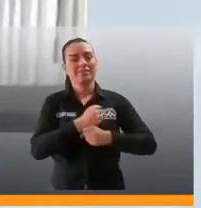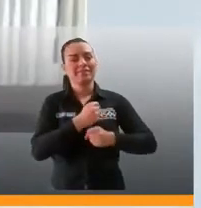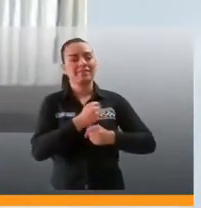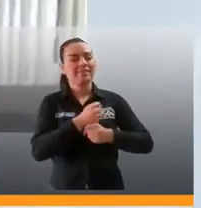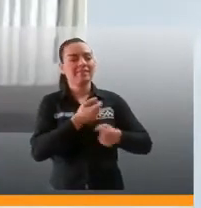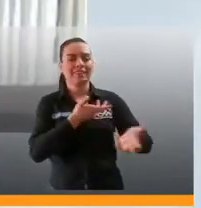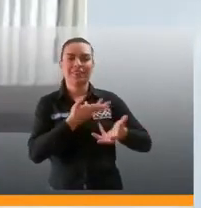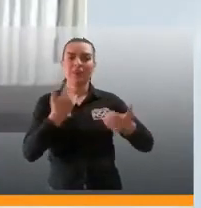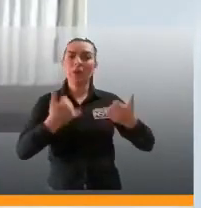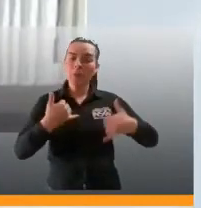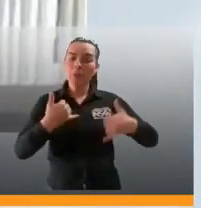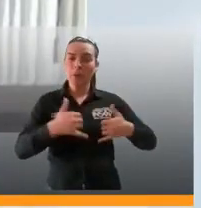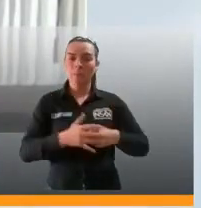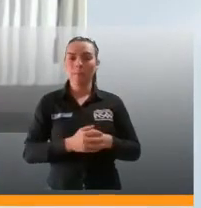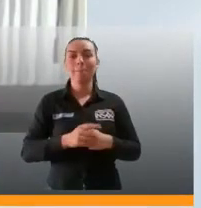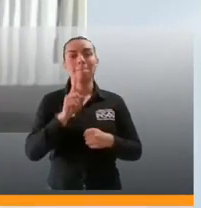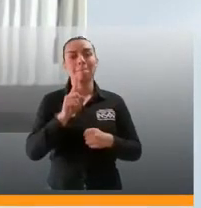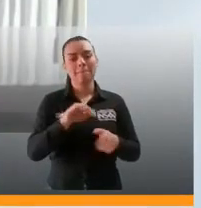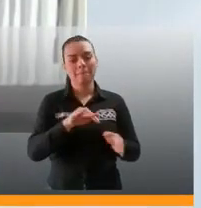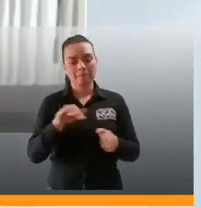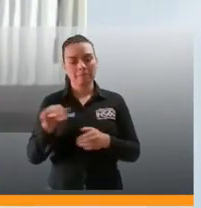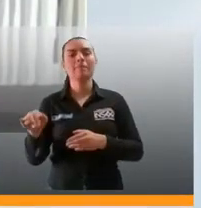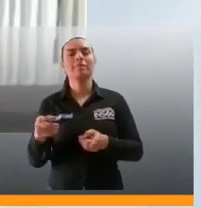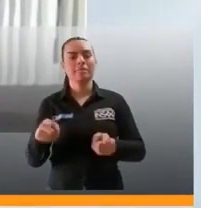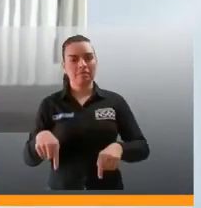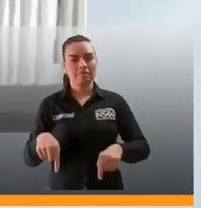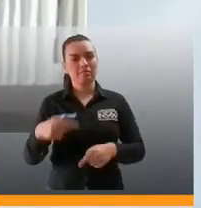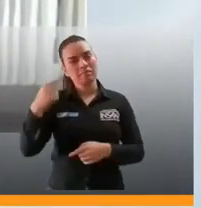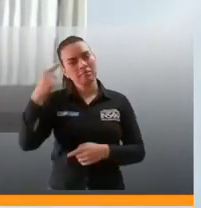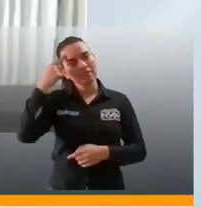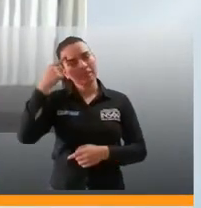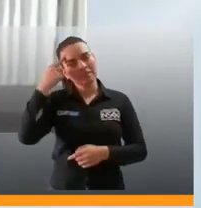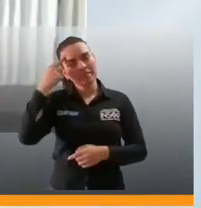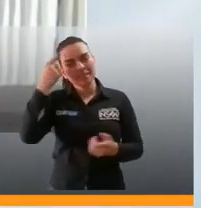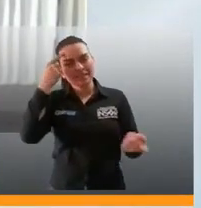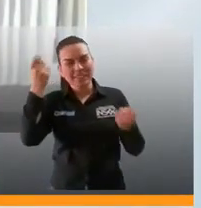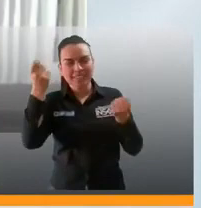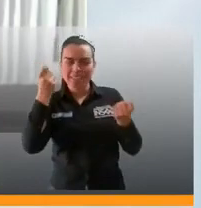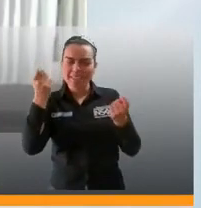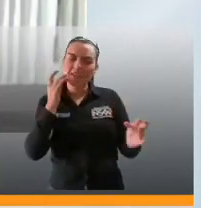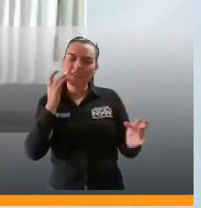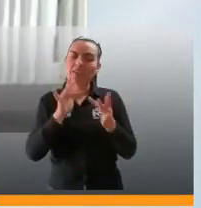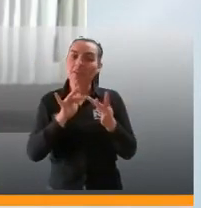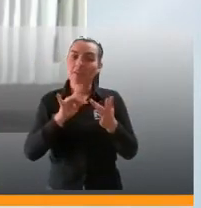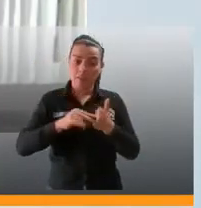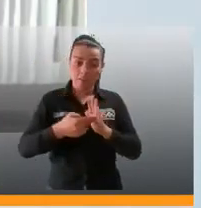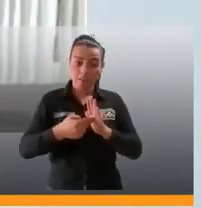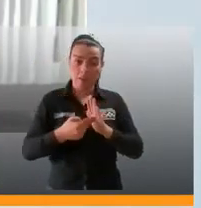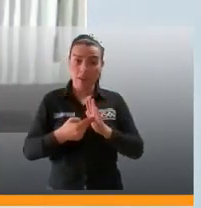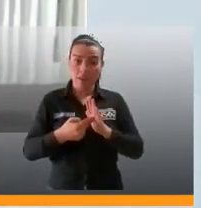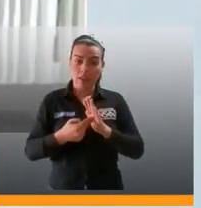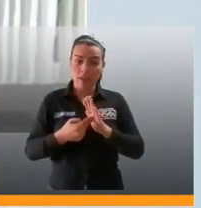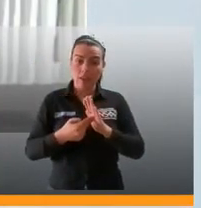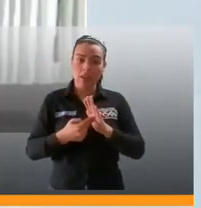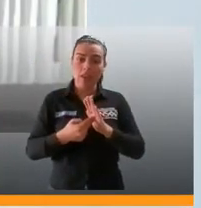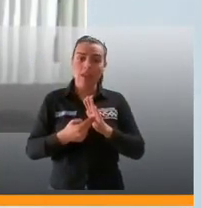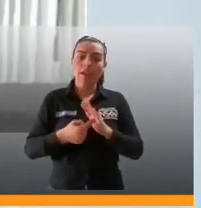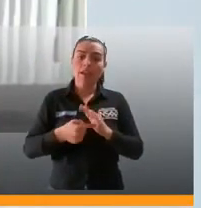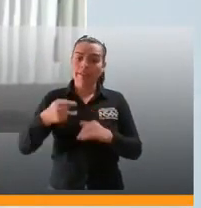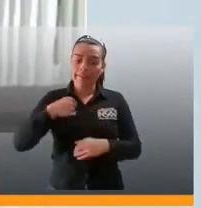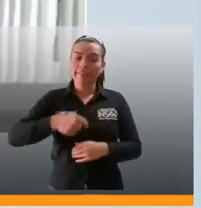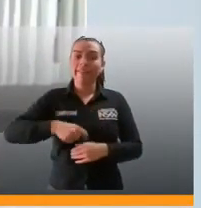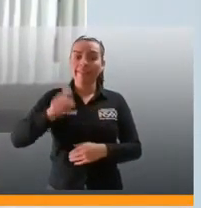Pero también podemos empezar a pensar estrategias donde no necesariamente tenemos que estar conectados